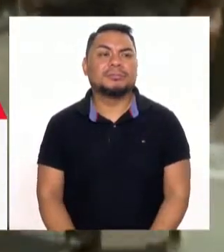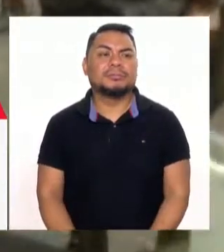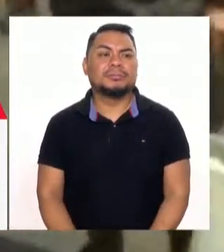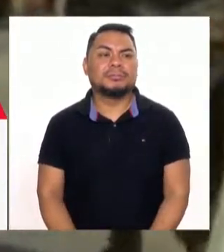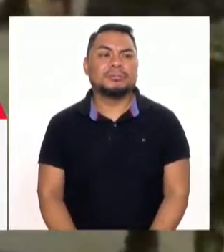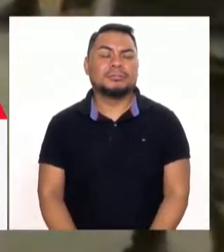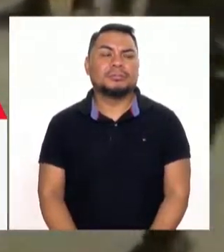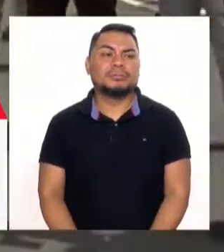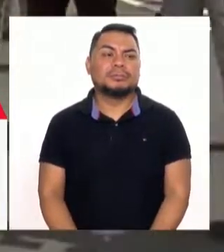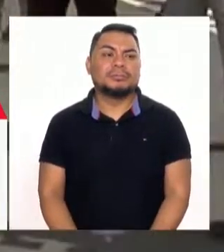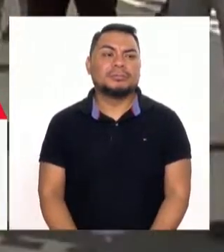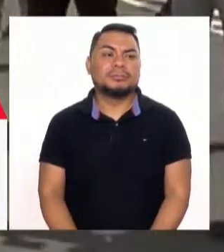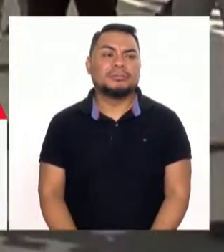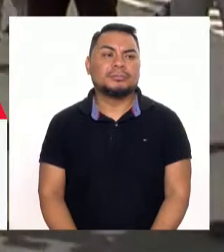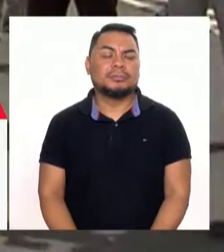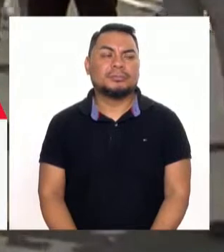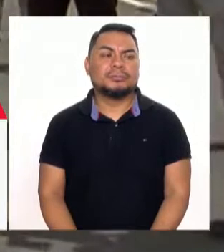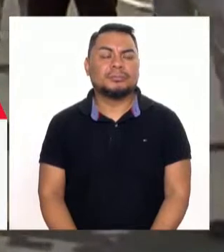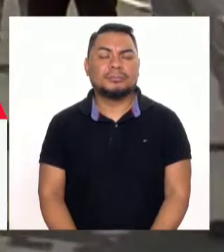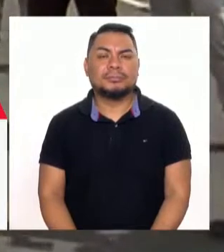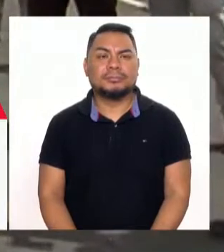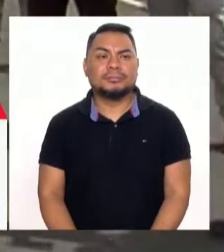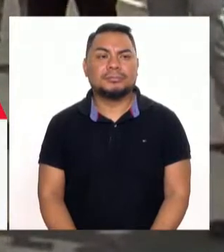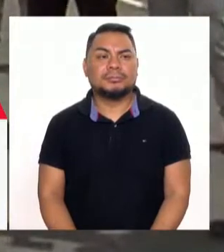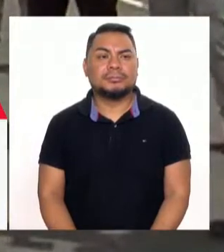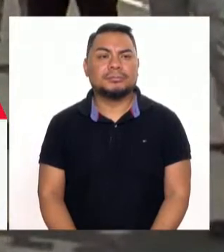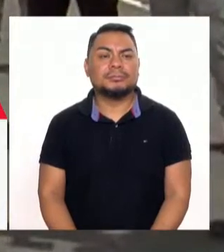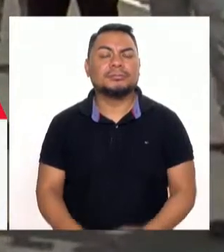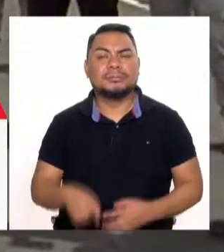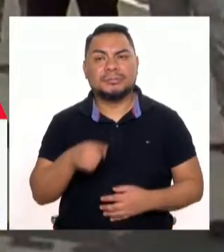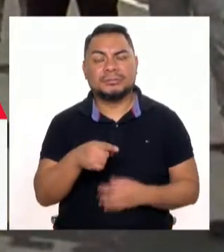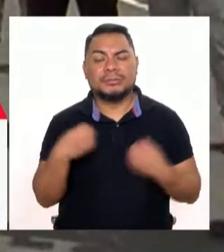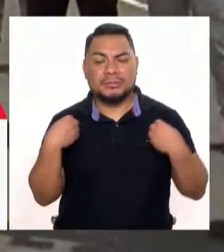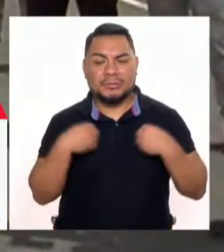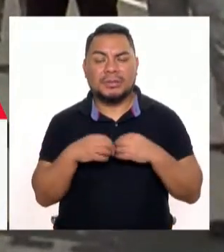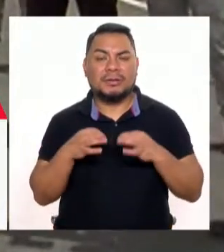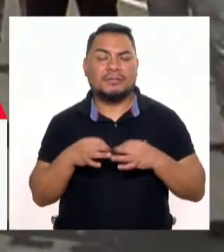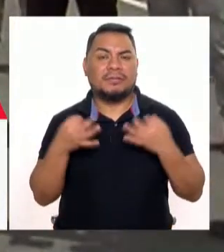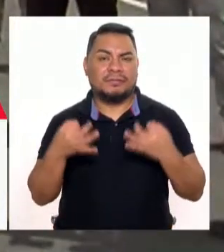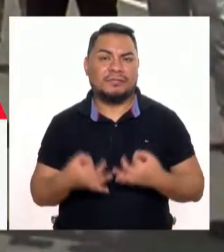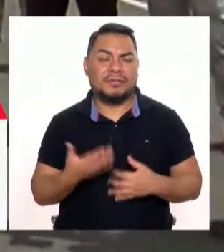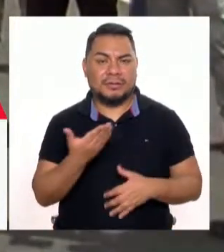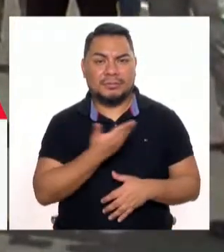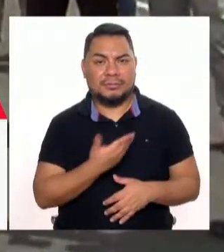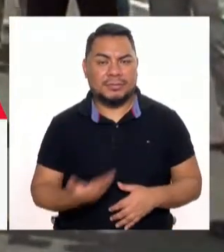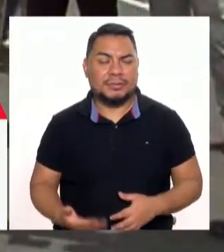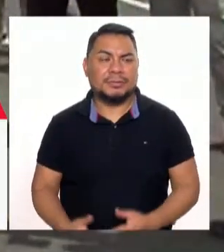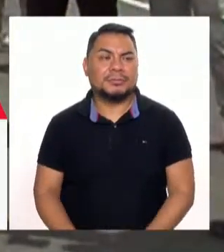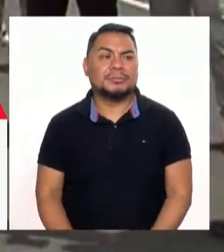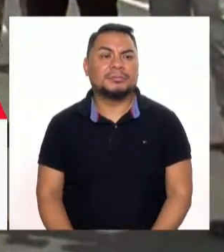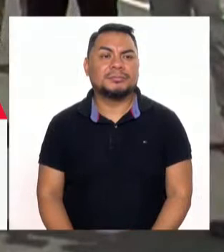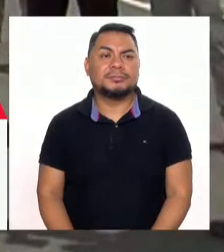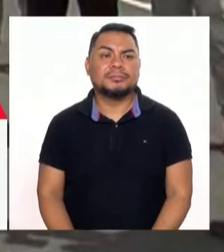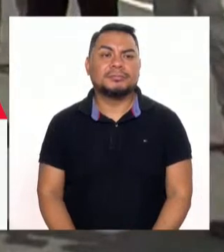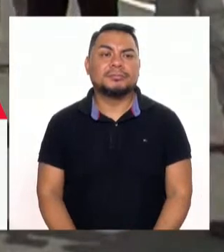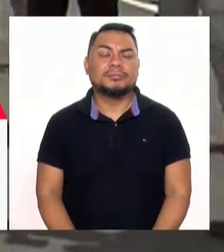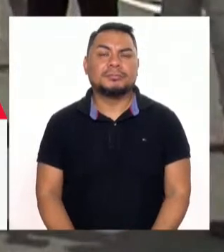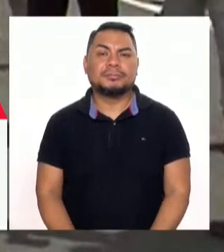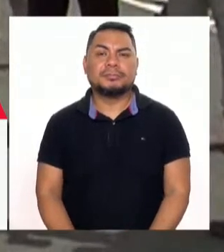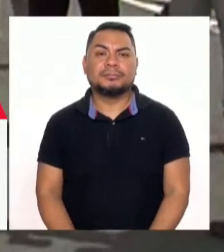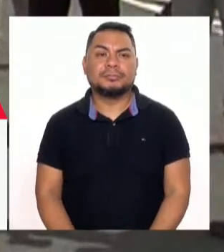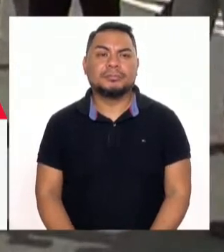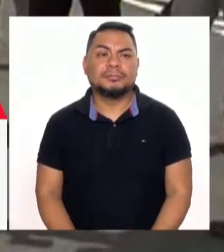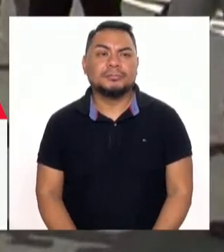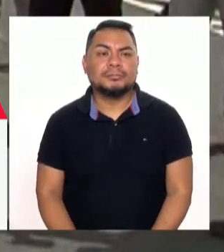al préstame Ah Acá está la camisa oficial para mi presidenta Y al igual como se